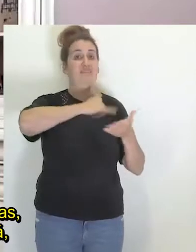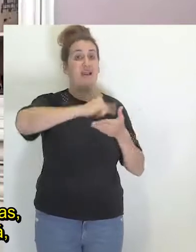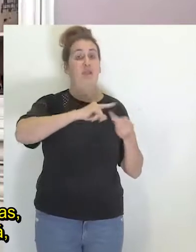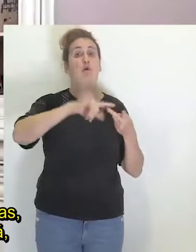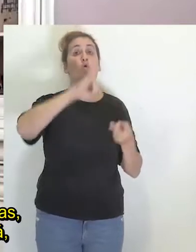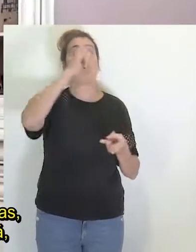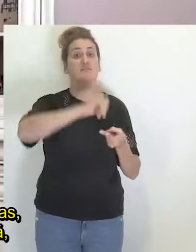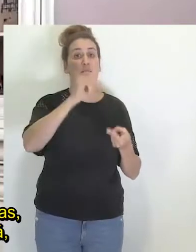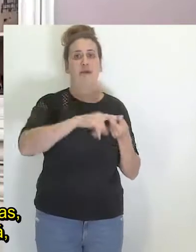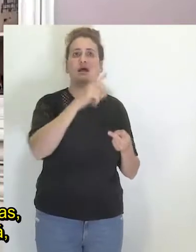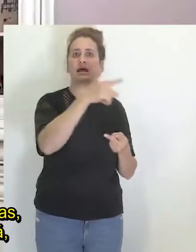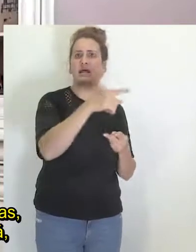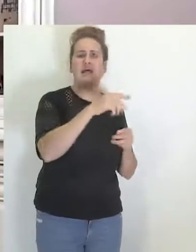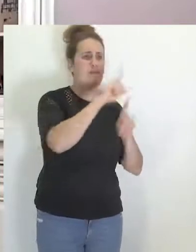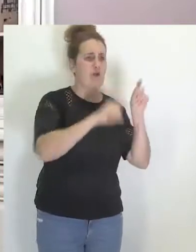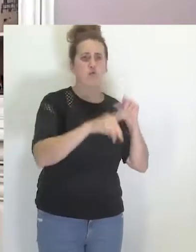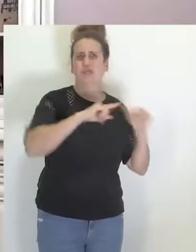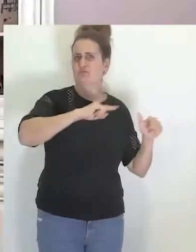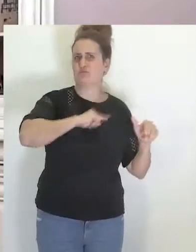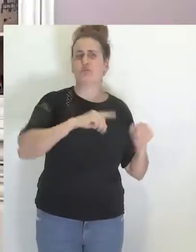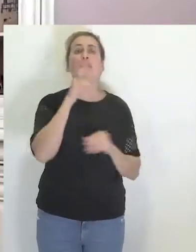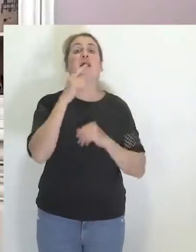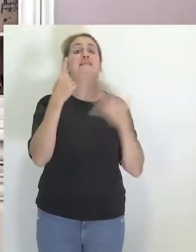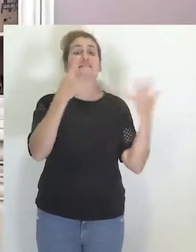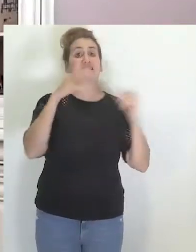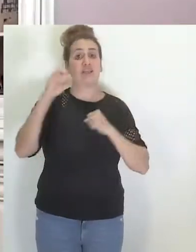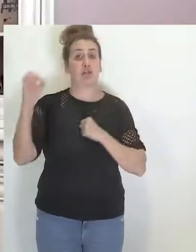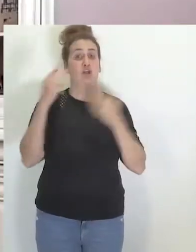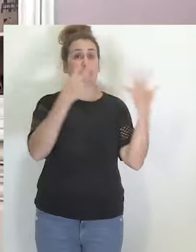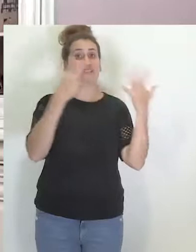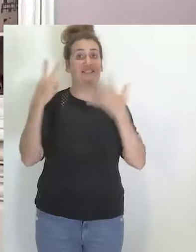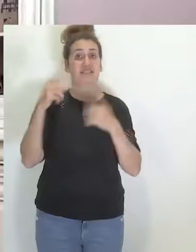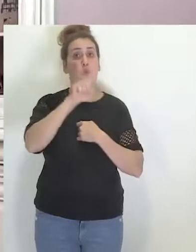enviarnos las preguntas en las que Wendy contestará al